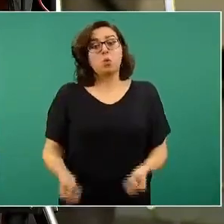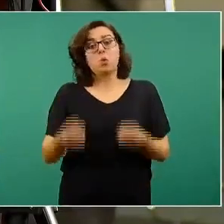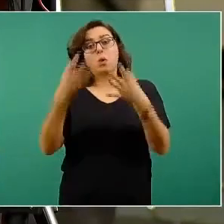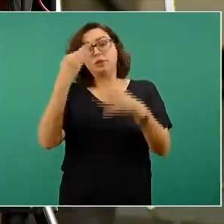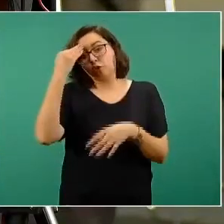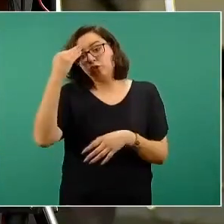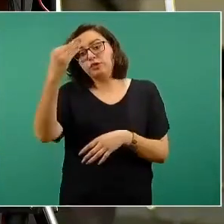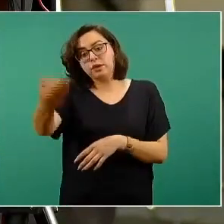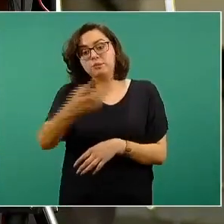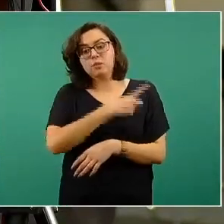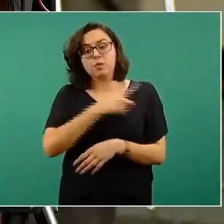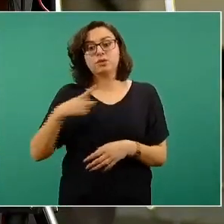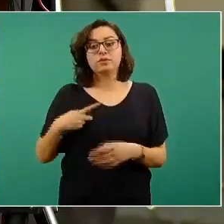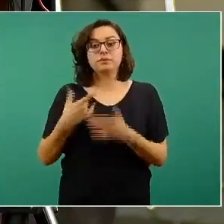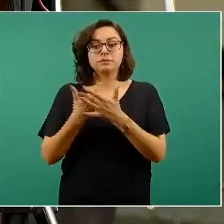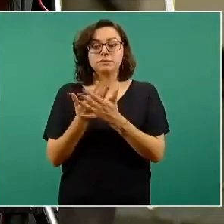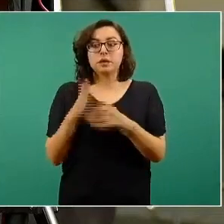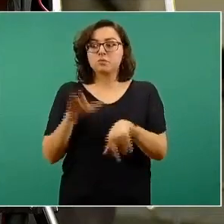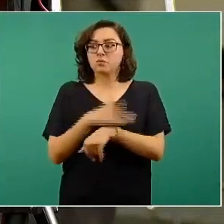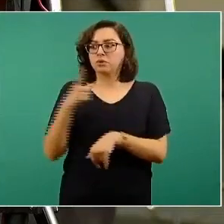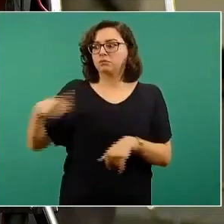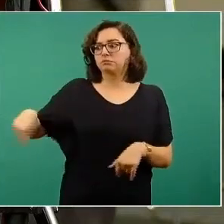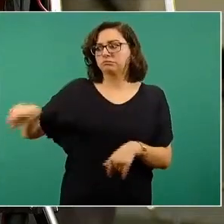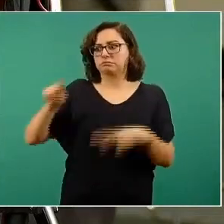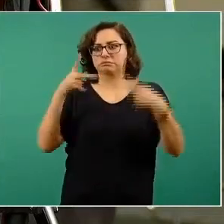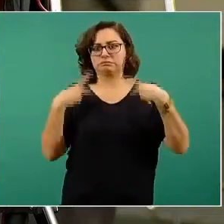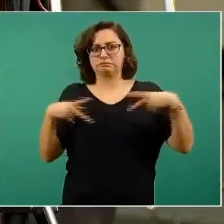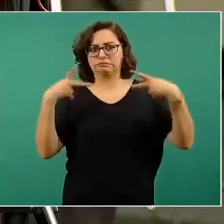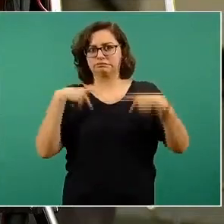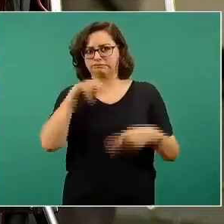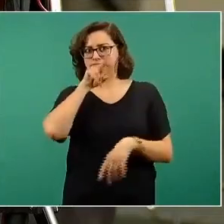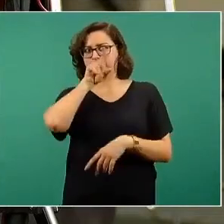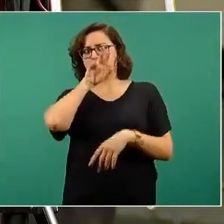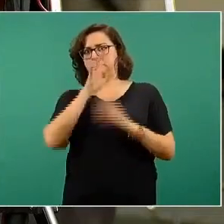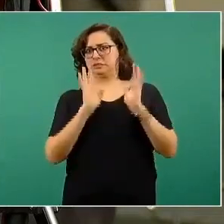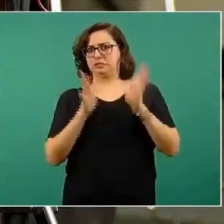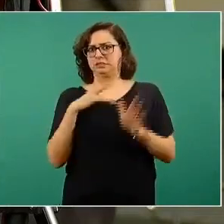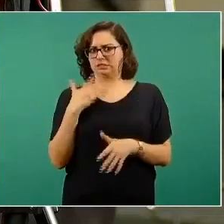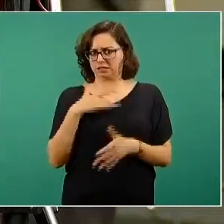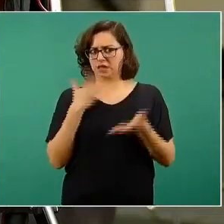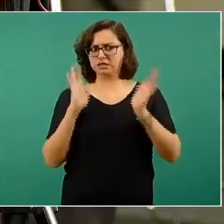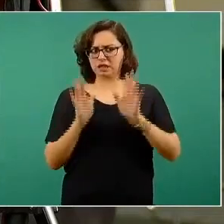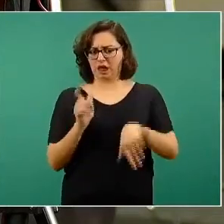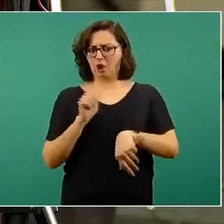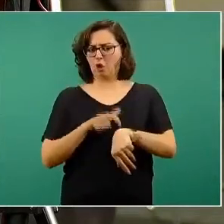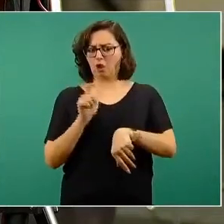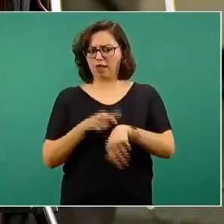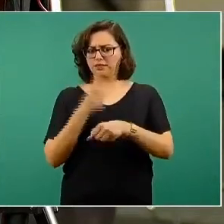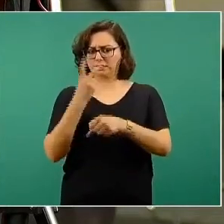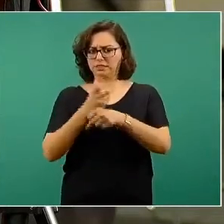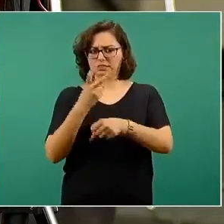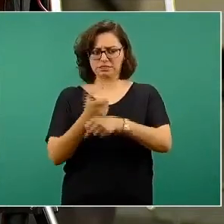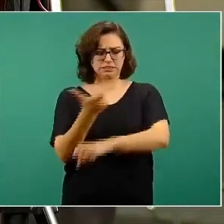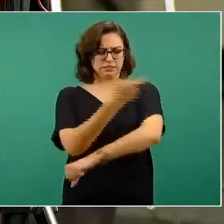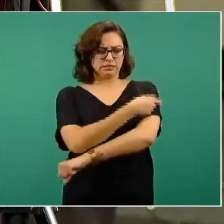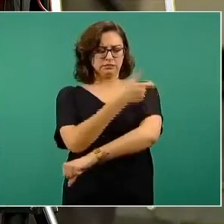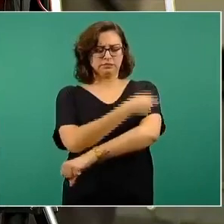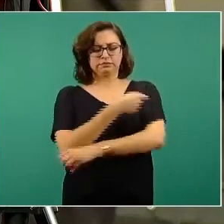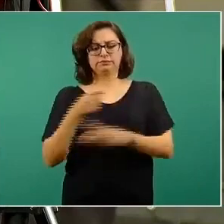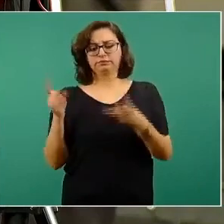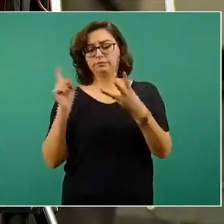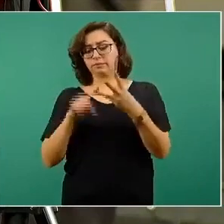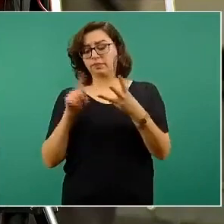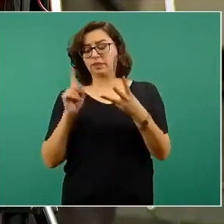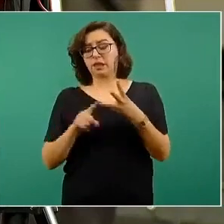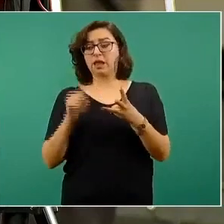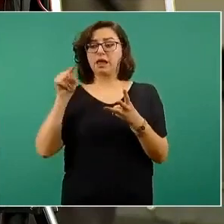segunda dosis, para tranquilizar un poco a la gente. Y la segunda petición, me dice la gente del Instituto Nacional de Enfermedades Respiratorias, del